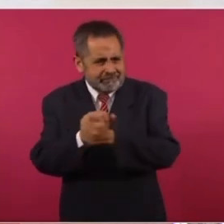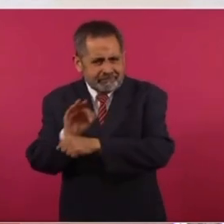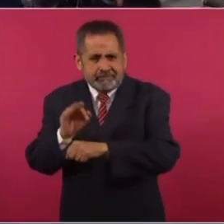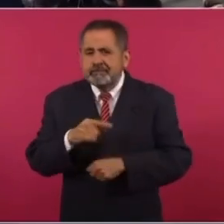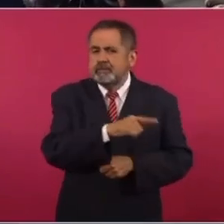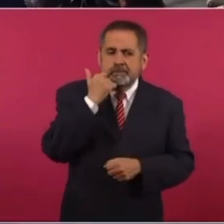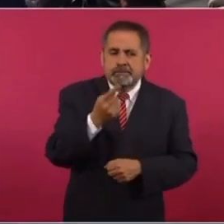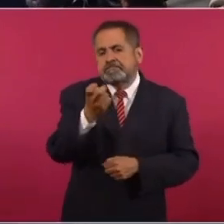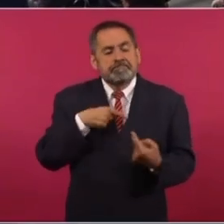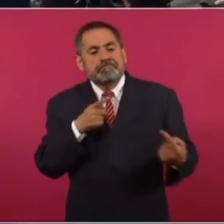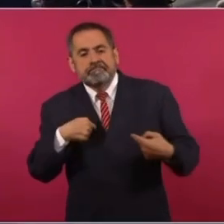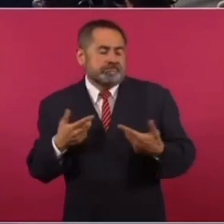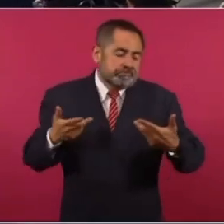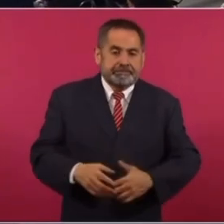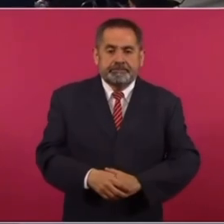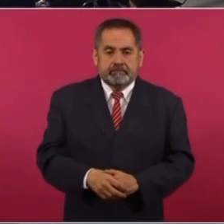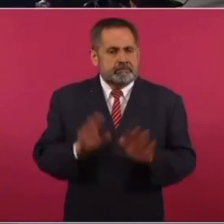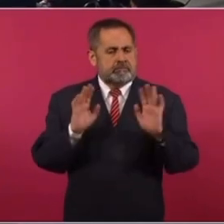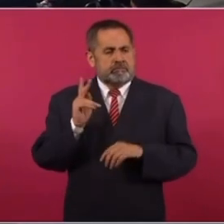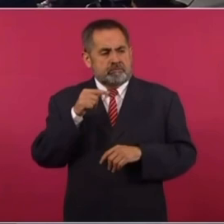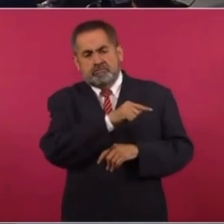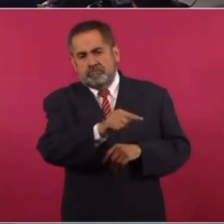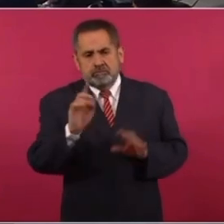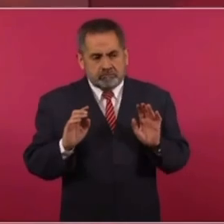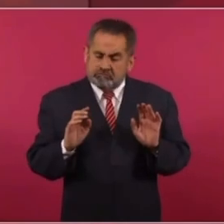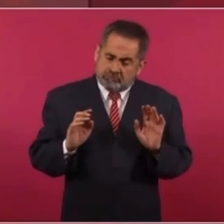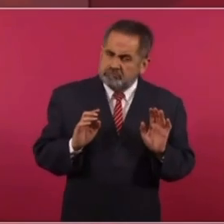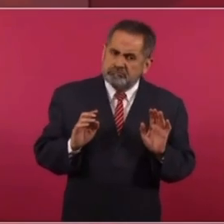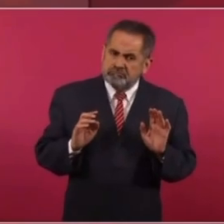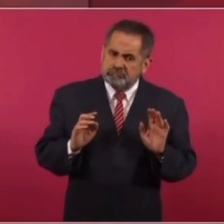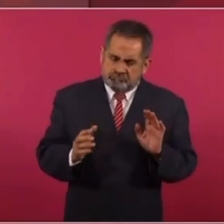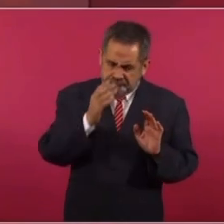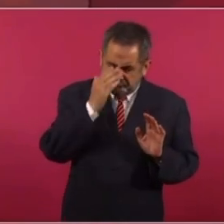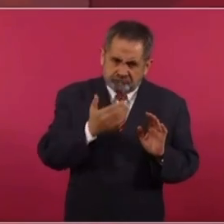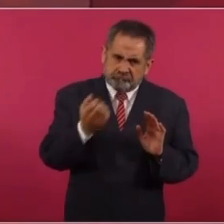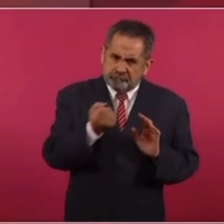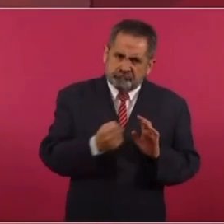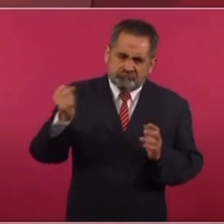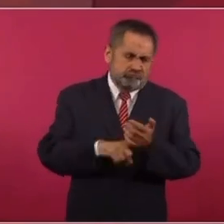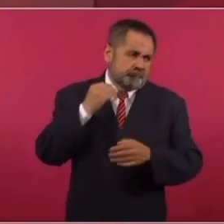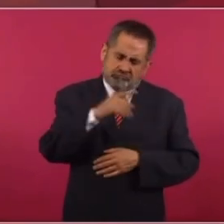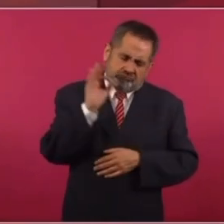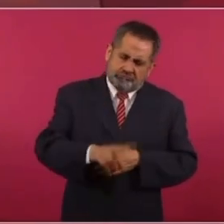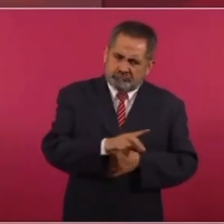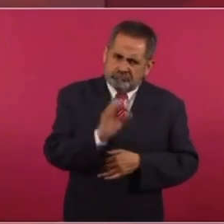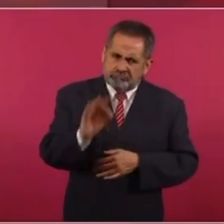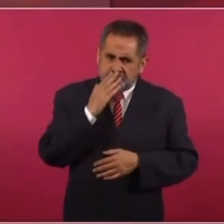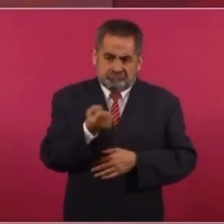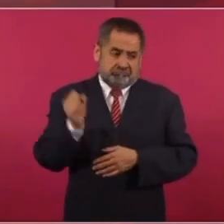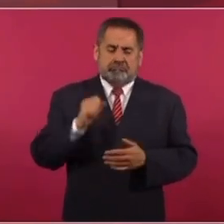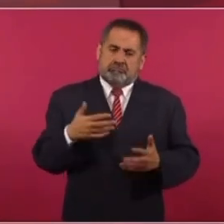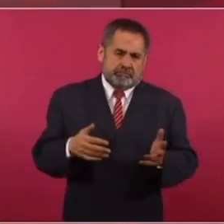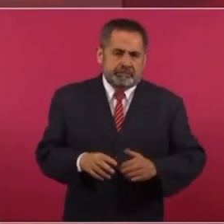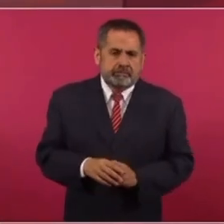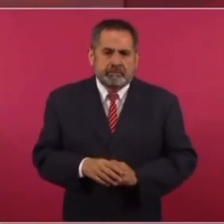pueblo. Pero eso no quiere decir que no sean buenos abogados. Son muy